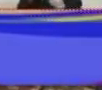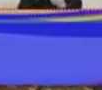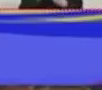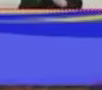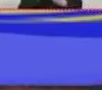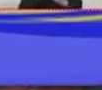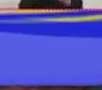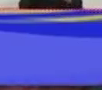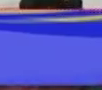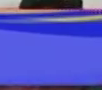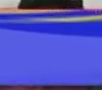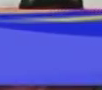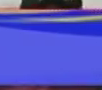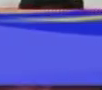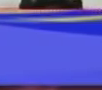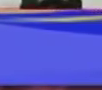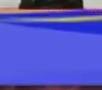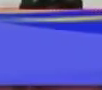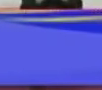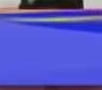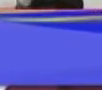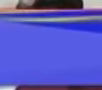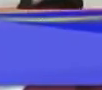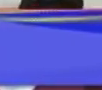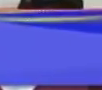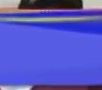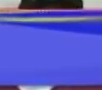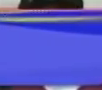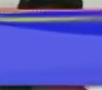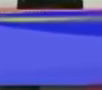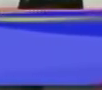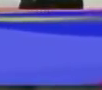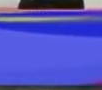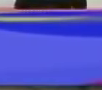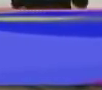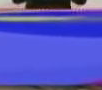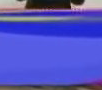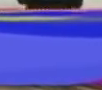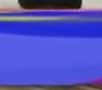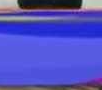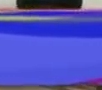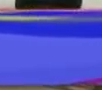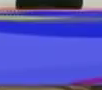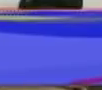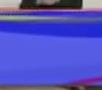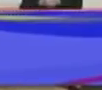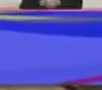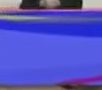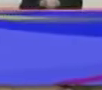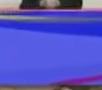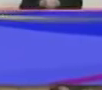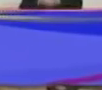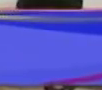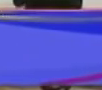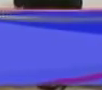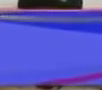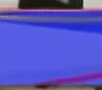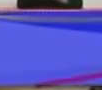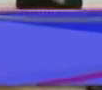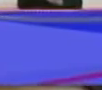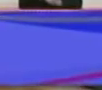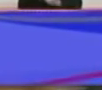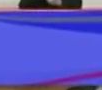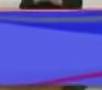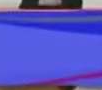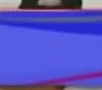este enfrentamiento, en este ataque por parte de estos grupos irregulares provenientes de Colombia. Destacaba